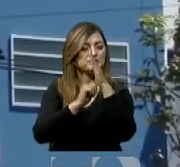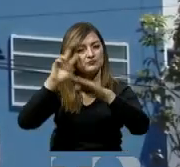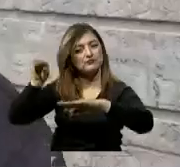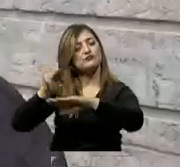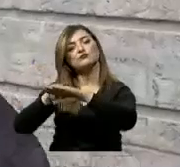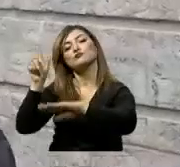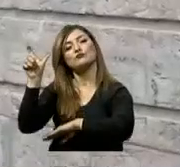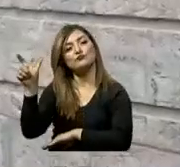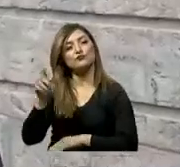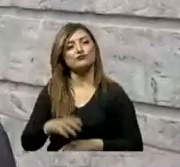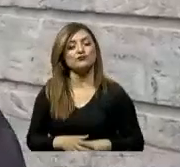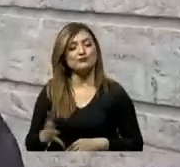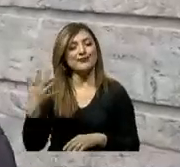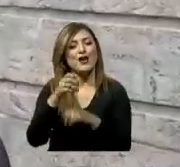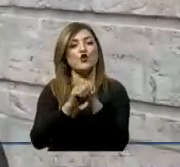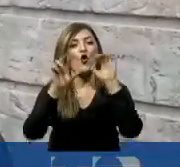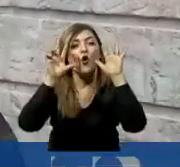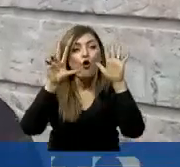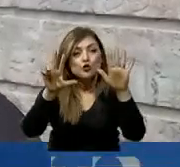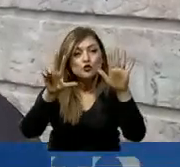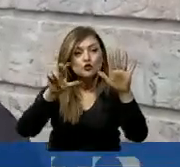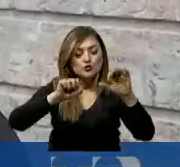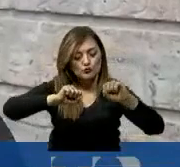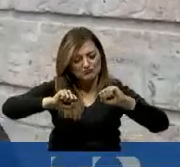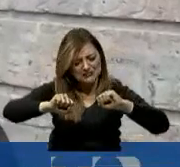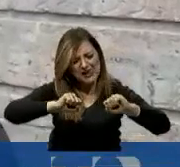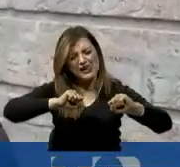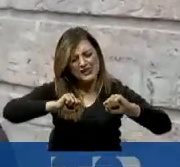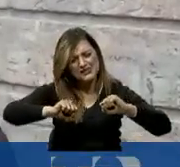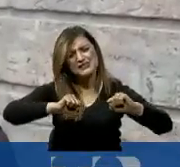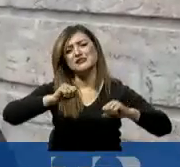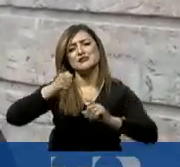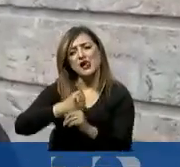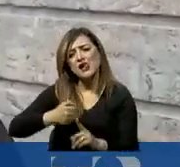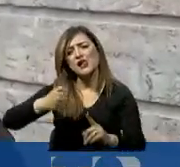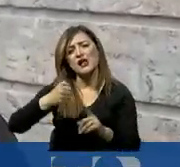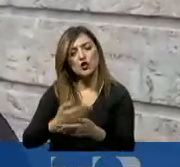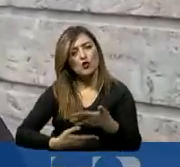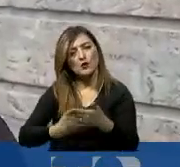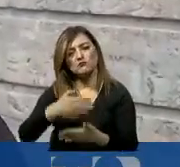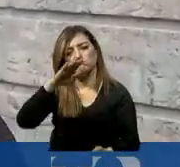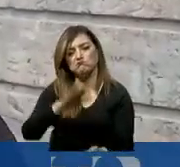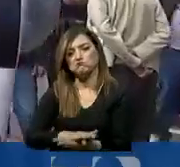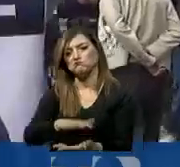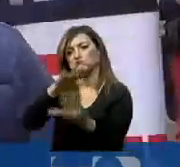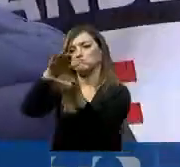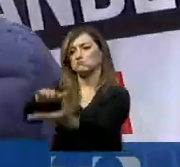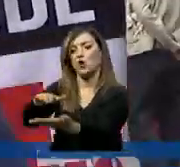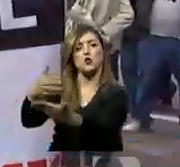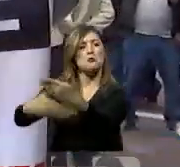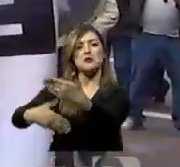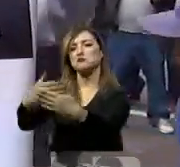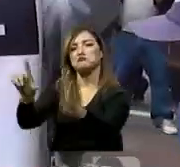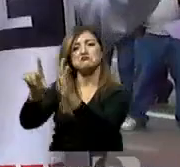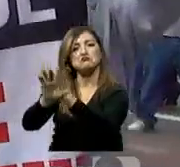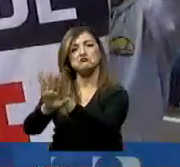de Tránsito. 8 años de trámite, hemos estado ahí en pie de lucha. Todos los documentos están legales y a todo. Que es el